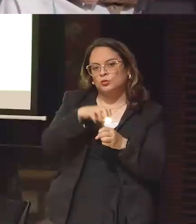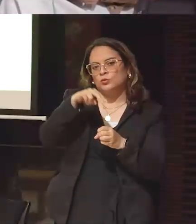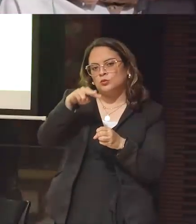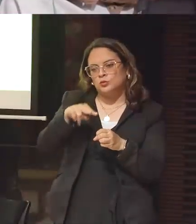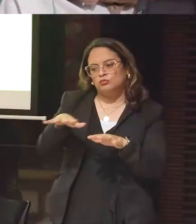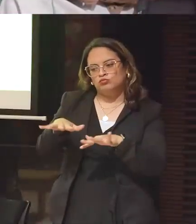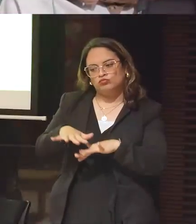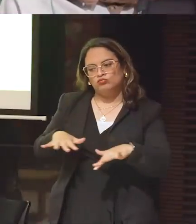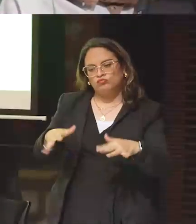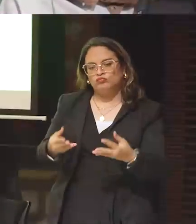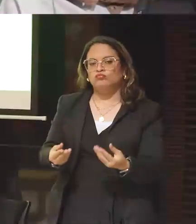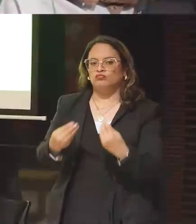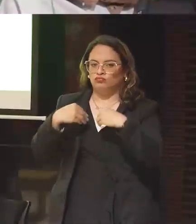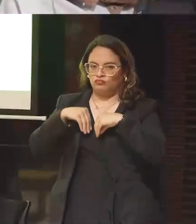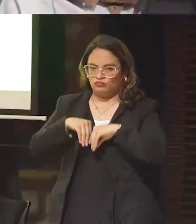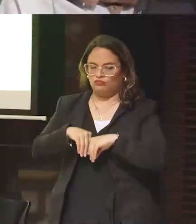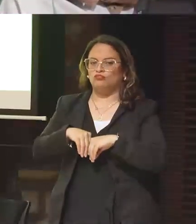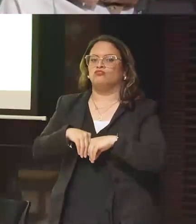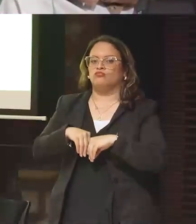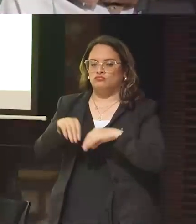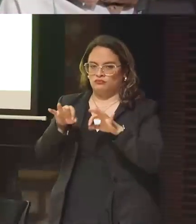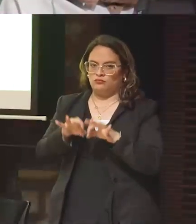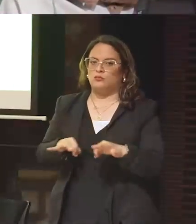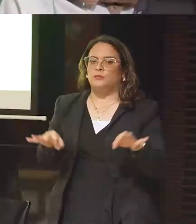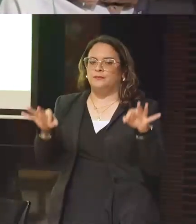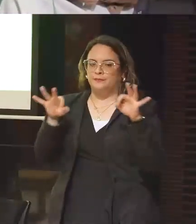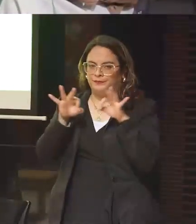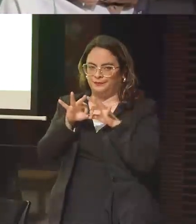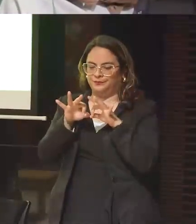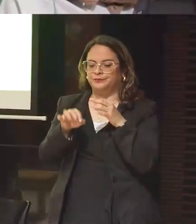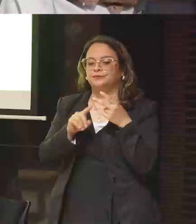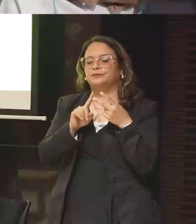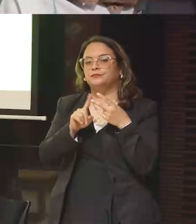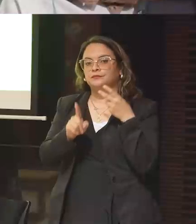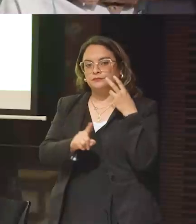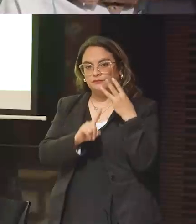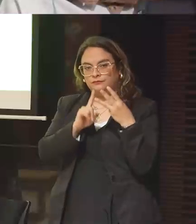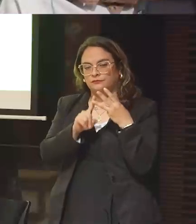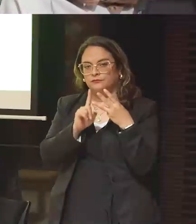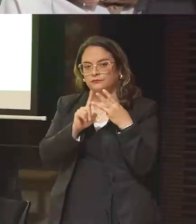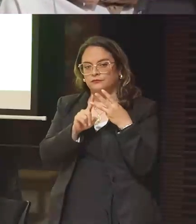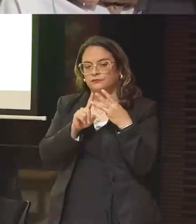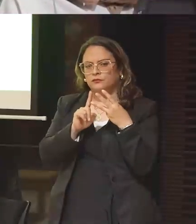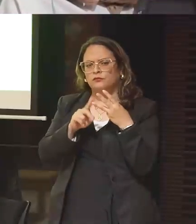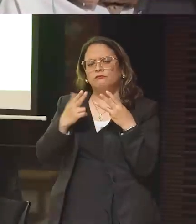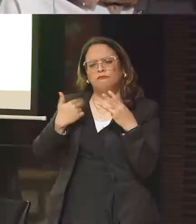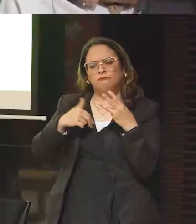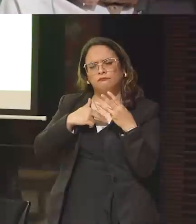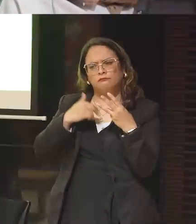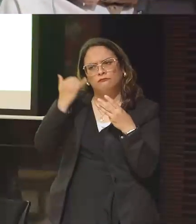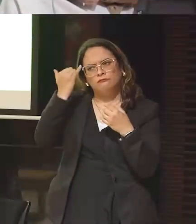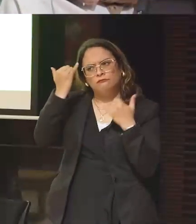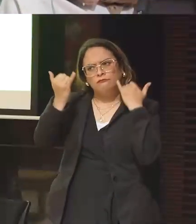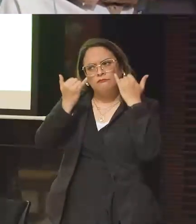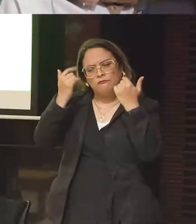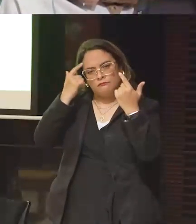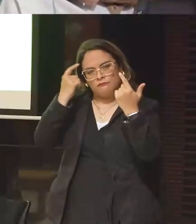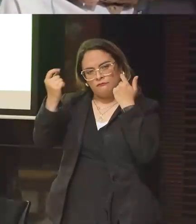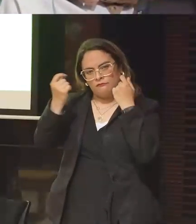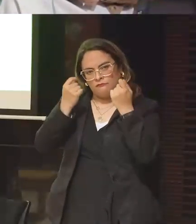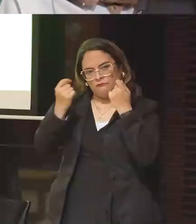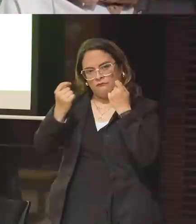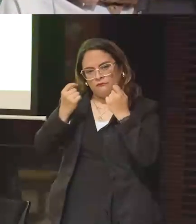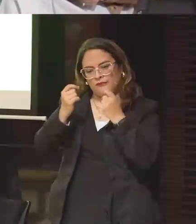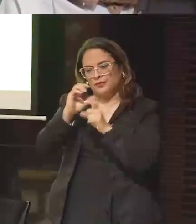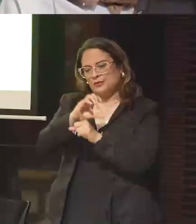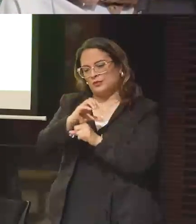los territorios, que es clave. Y tres, cómo empezar a generar estrategias donde